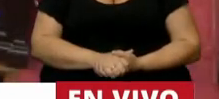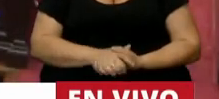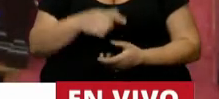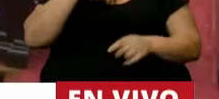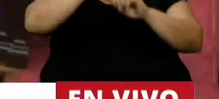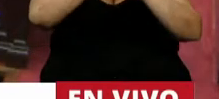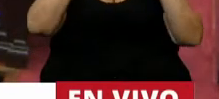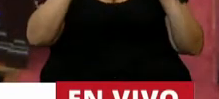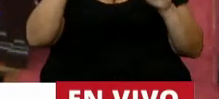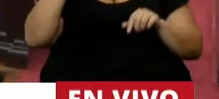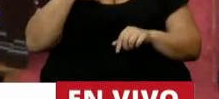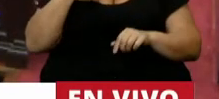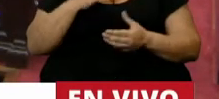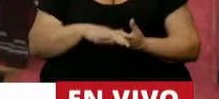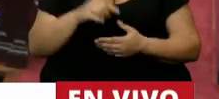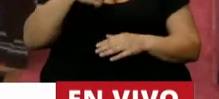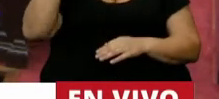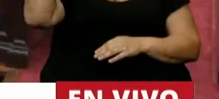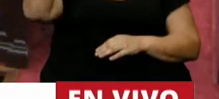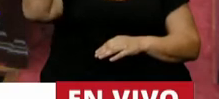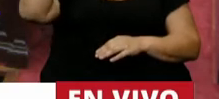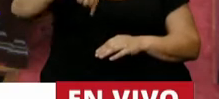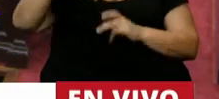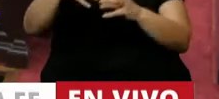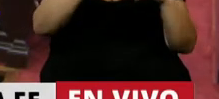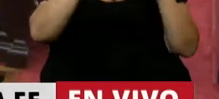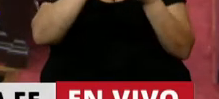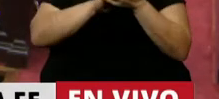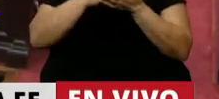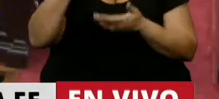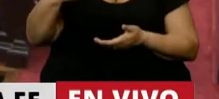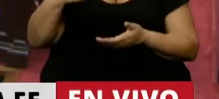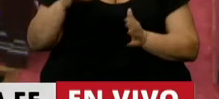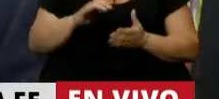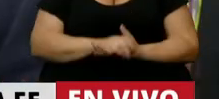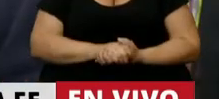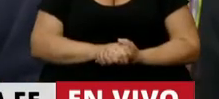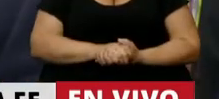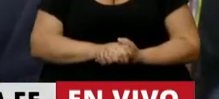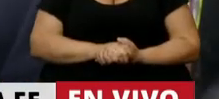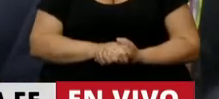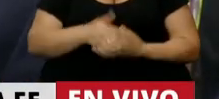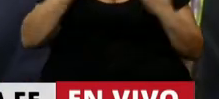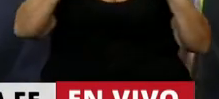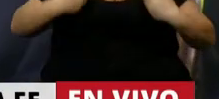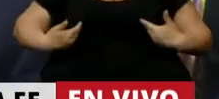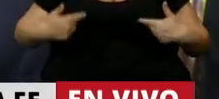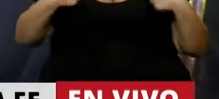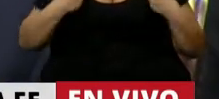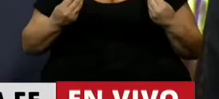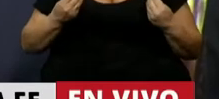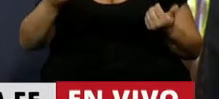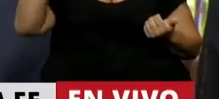Quiero aclarar desde el lugar que voy a hablar en este debate de la previsional. Quien habla